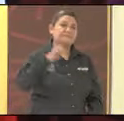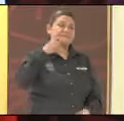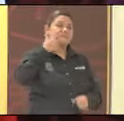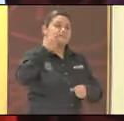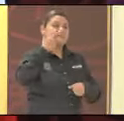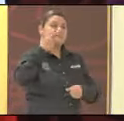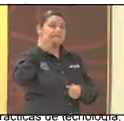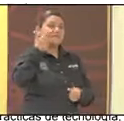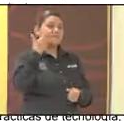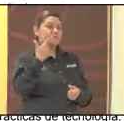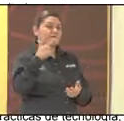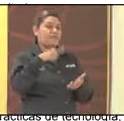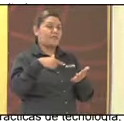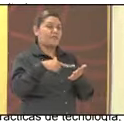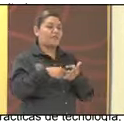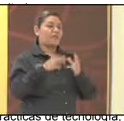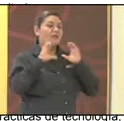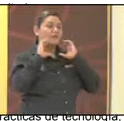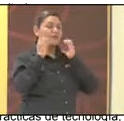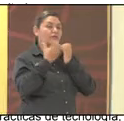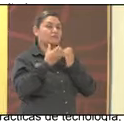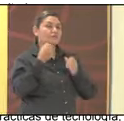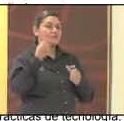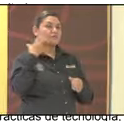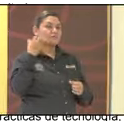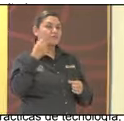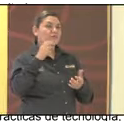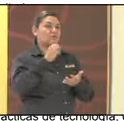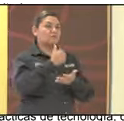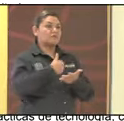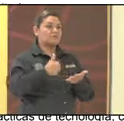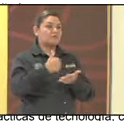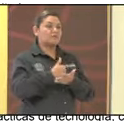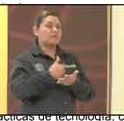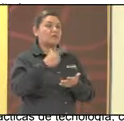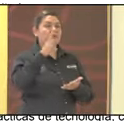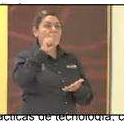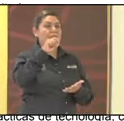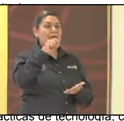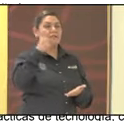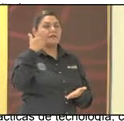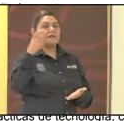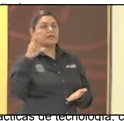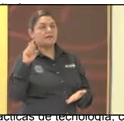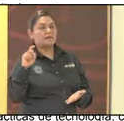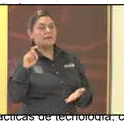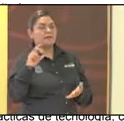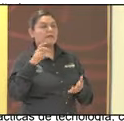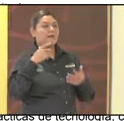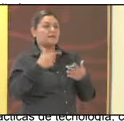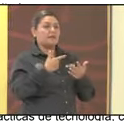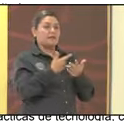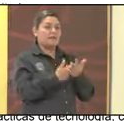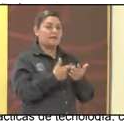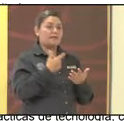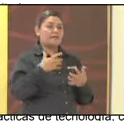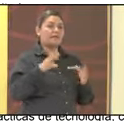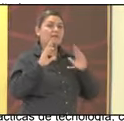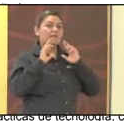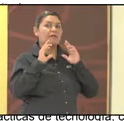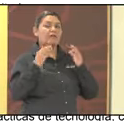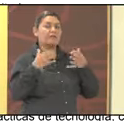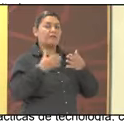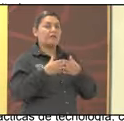Foro Global Ciudades Sostenibles de la Agenda 2030. La Agenda 2030 es de la Organización